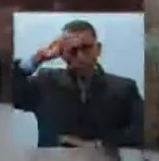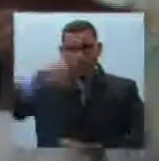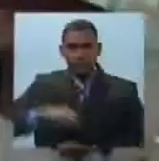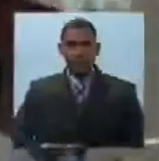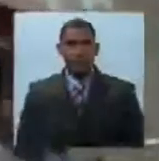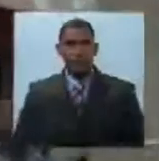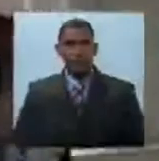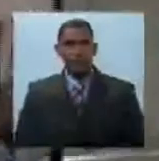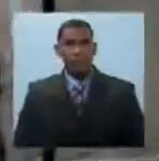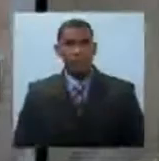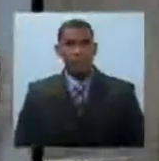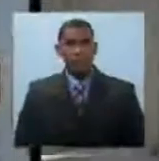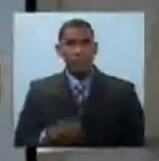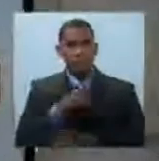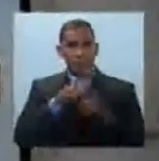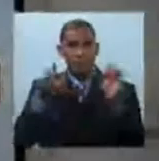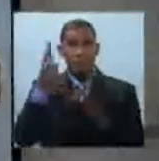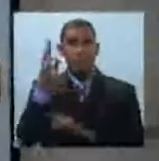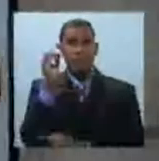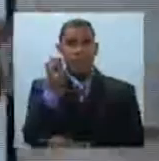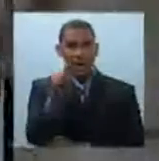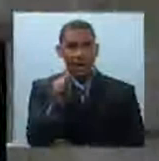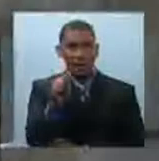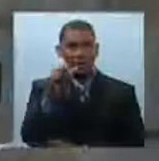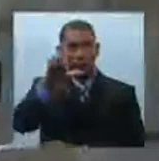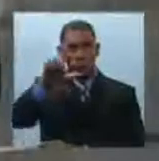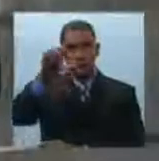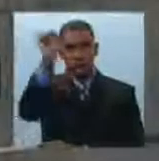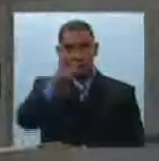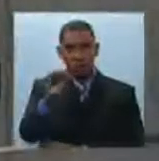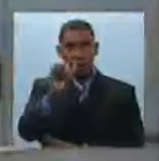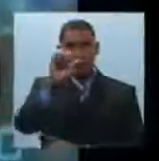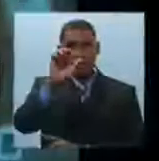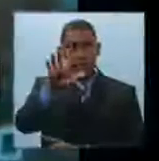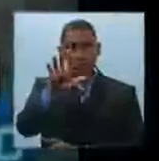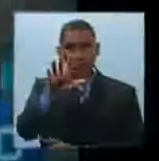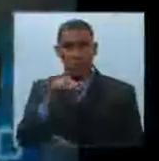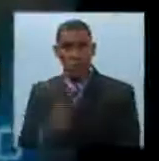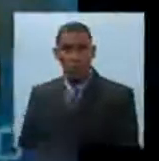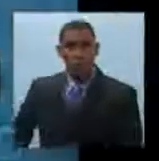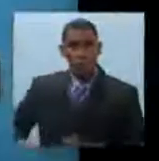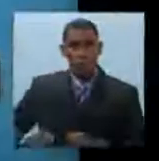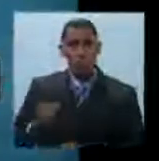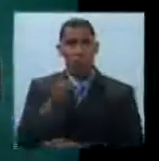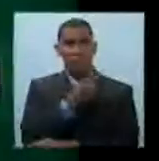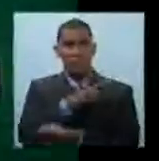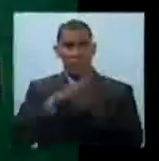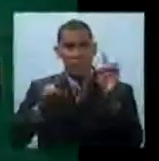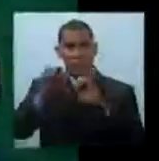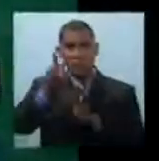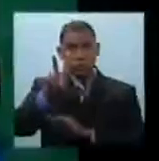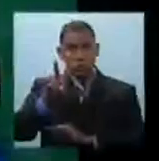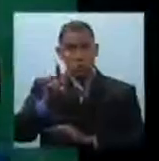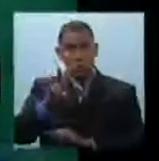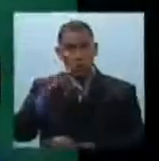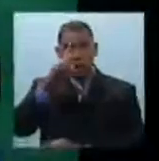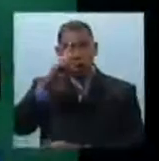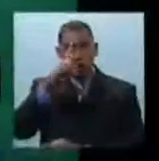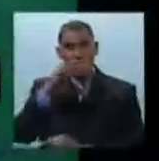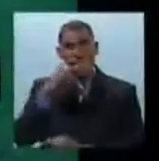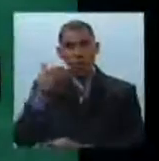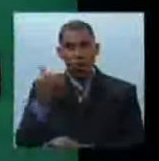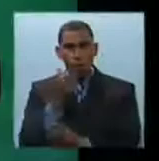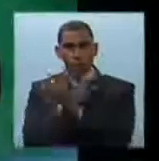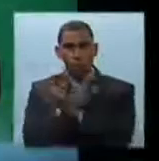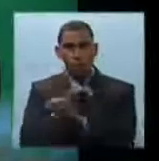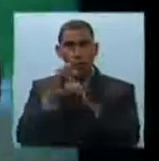Por su parte, el petareño Luis Ojo logró 5 títulos de bateo, un premio al novato del año, 2 premios al jugador más valioso y es